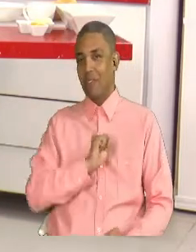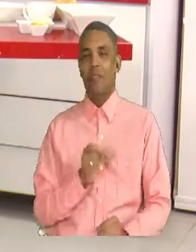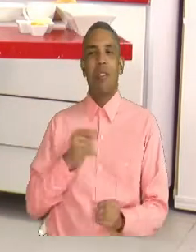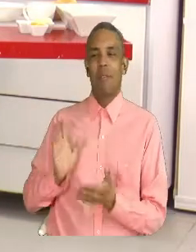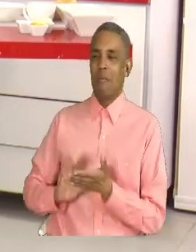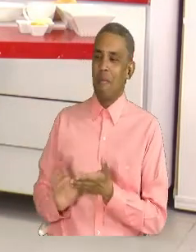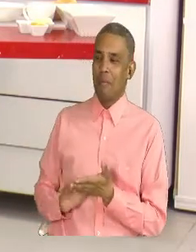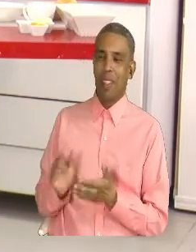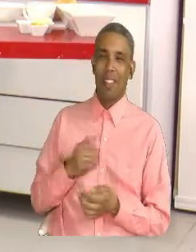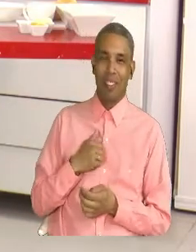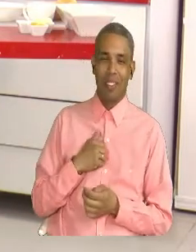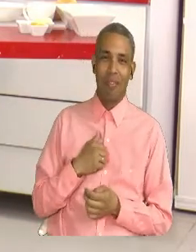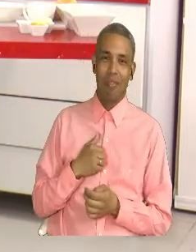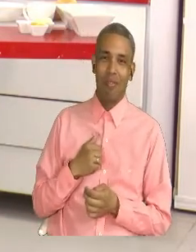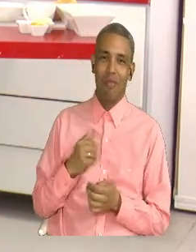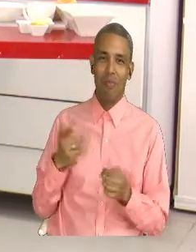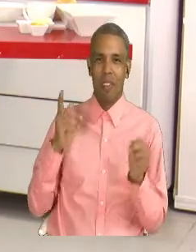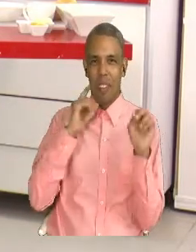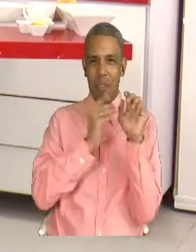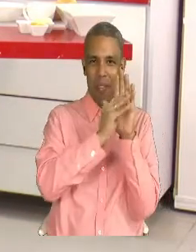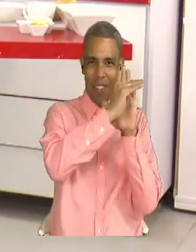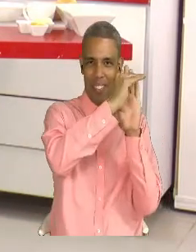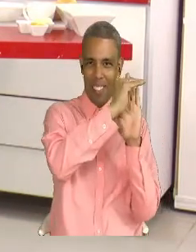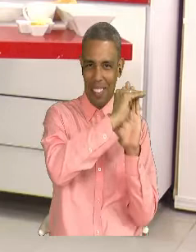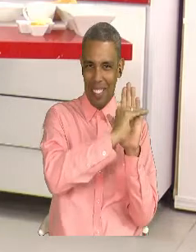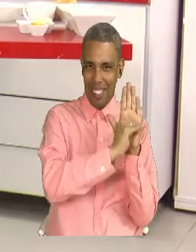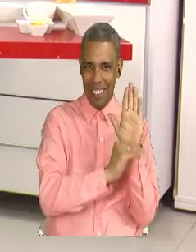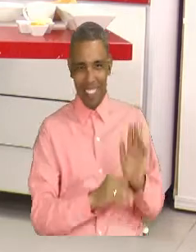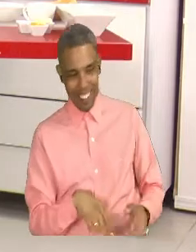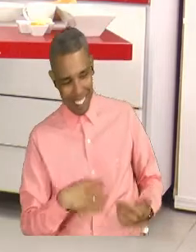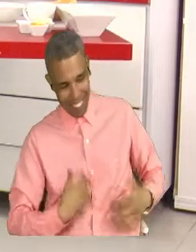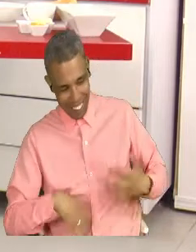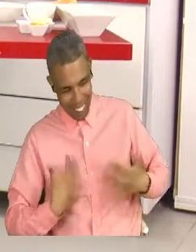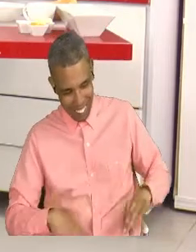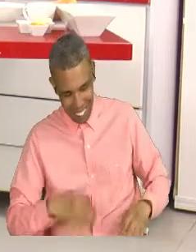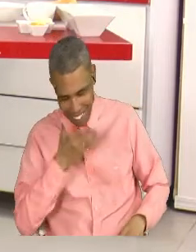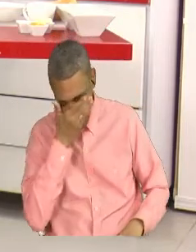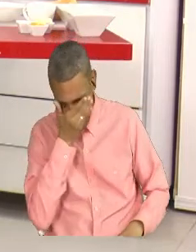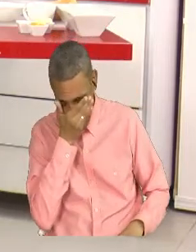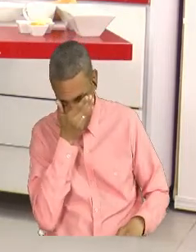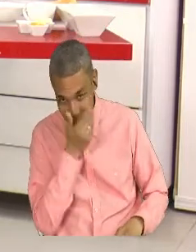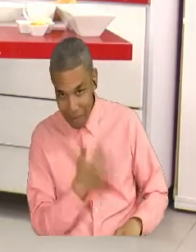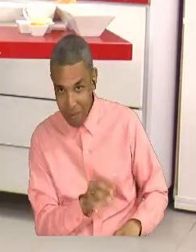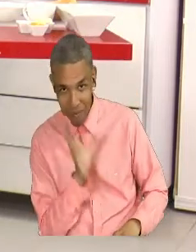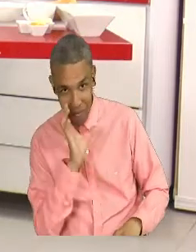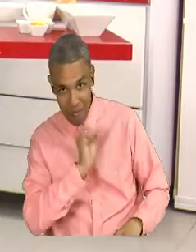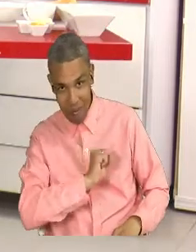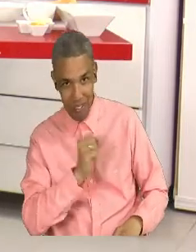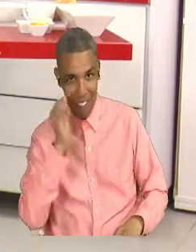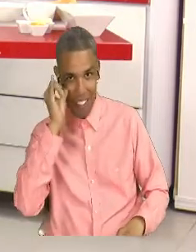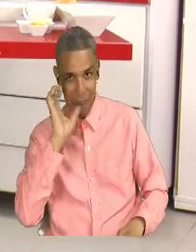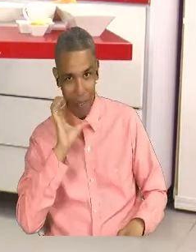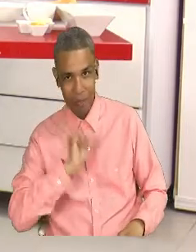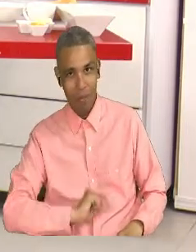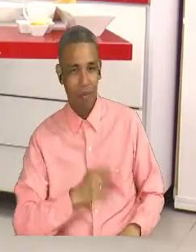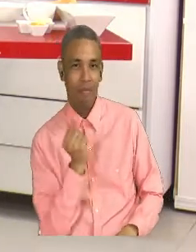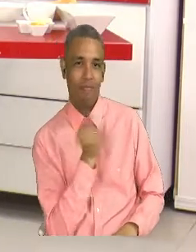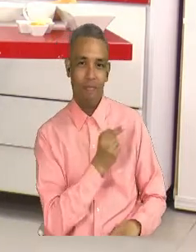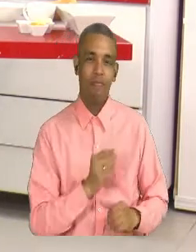receta. Señor. Tengo previamente hirviendo el agua, la receta lo dijo muy, muy claro,